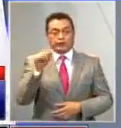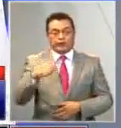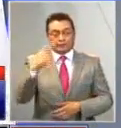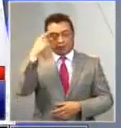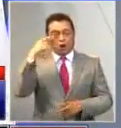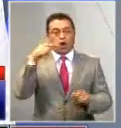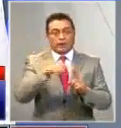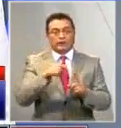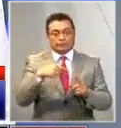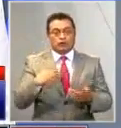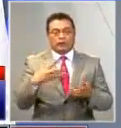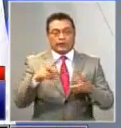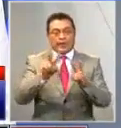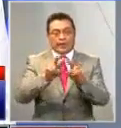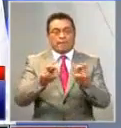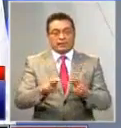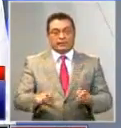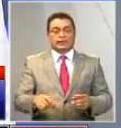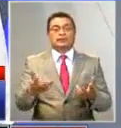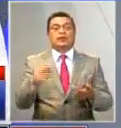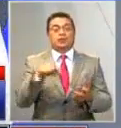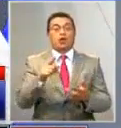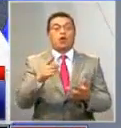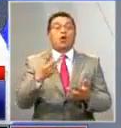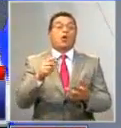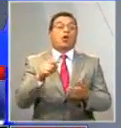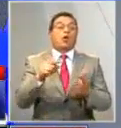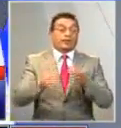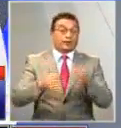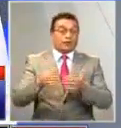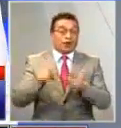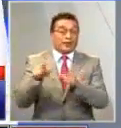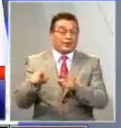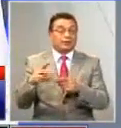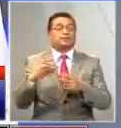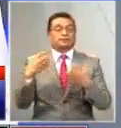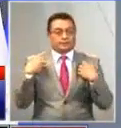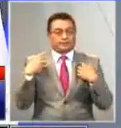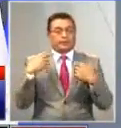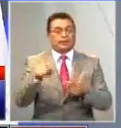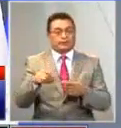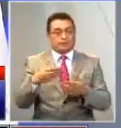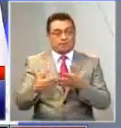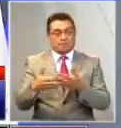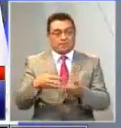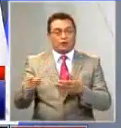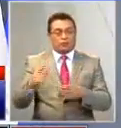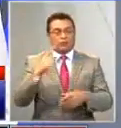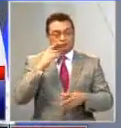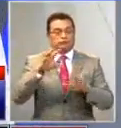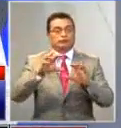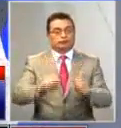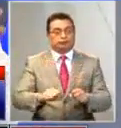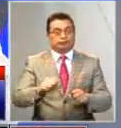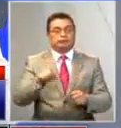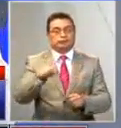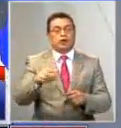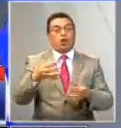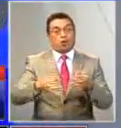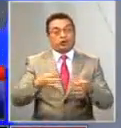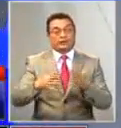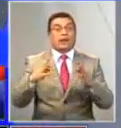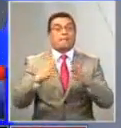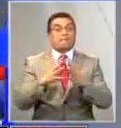investigar, porque desde el punto de vista penal son los tribunales, en este caso el ministro Omar Ostuillo, que ha tomado el caso desde el punto de vista de la justicia